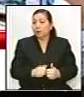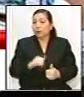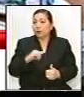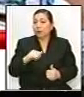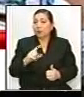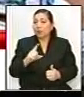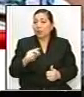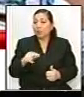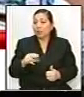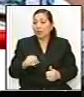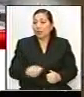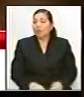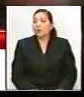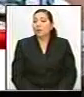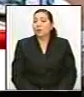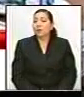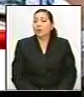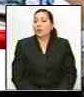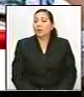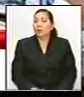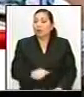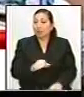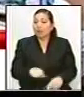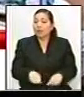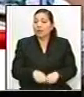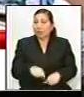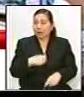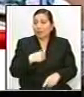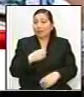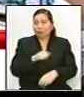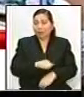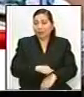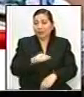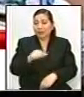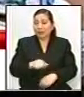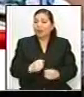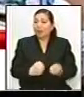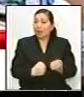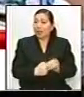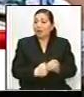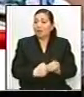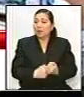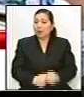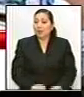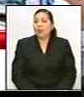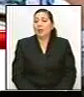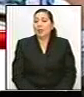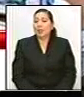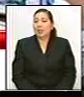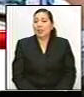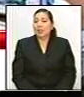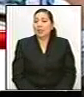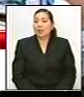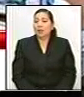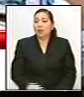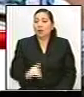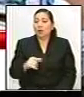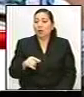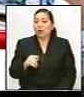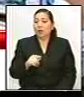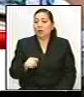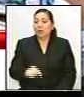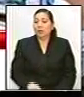congresista, muy buena gente, como andino que soy, yo también soy andino, me apoyó. José Urquizo